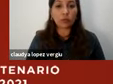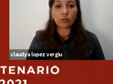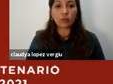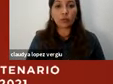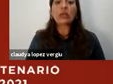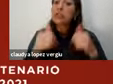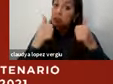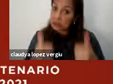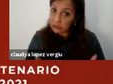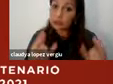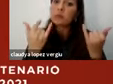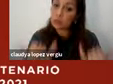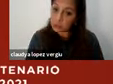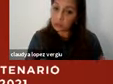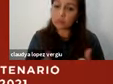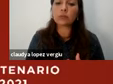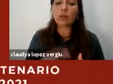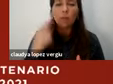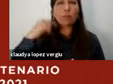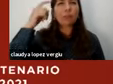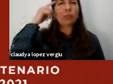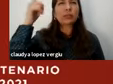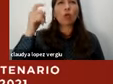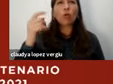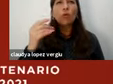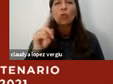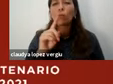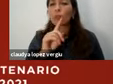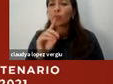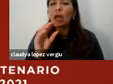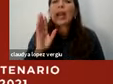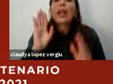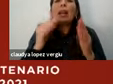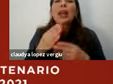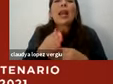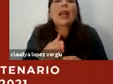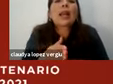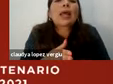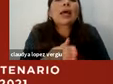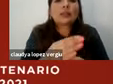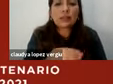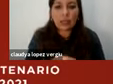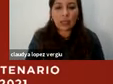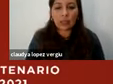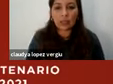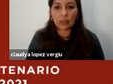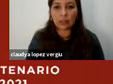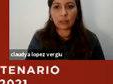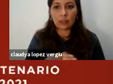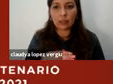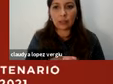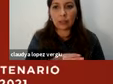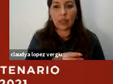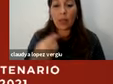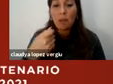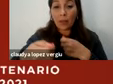Bueno, sí, hemos pensado, pero como recién ya también nosotros hemos iniciado la